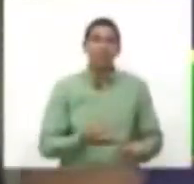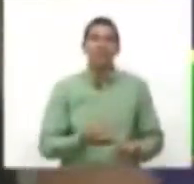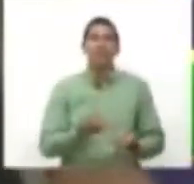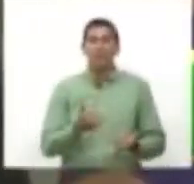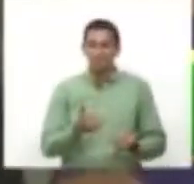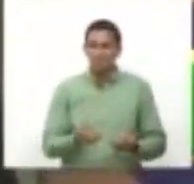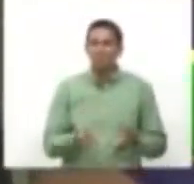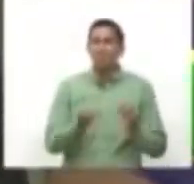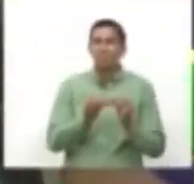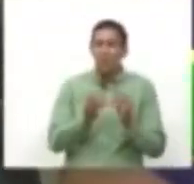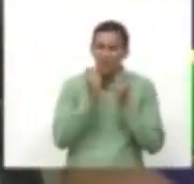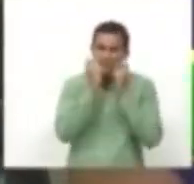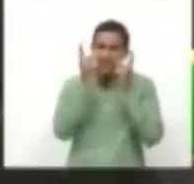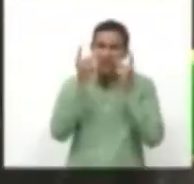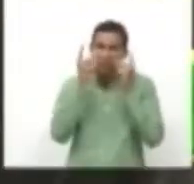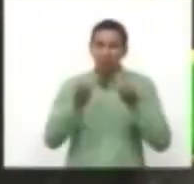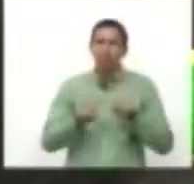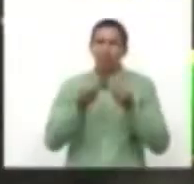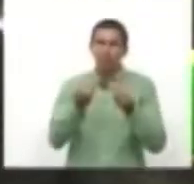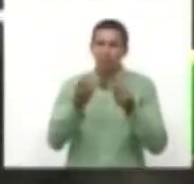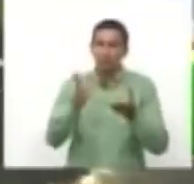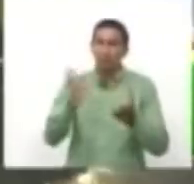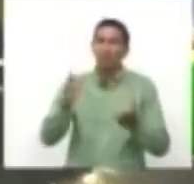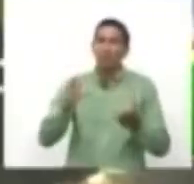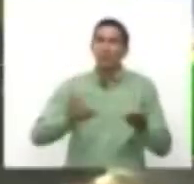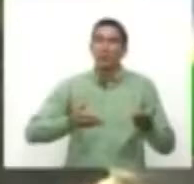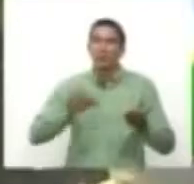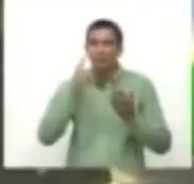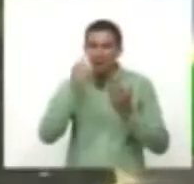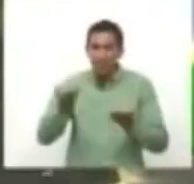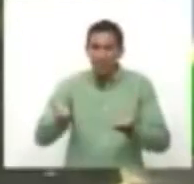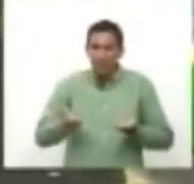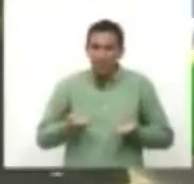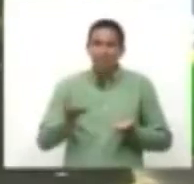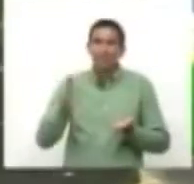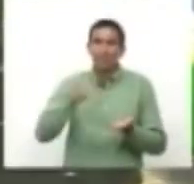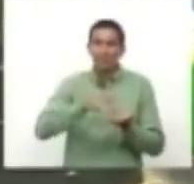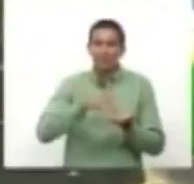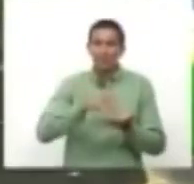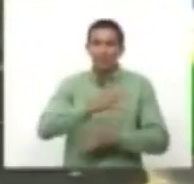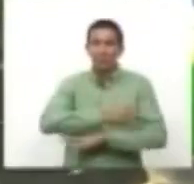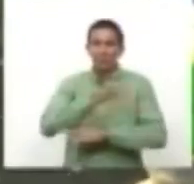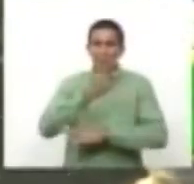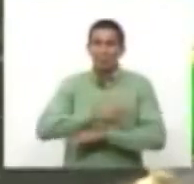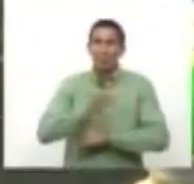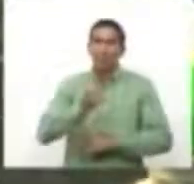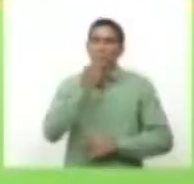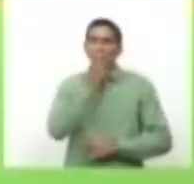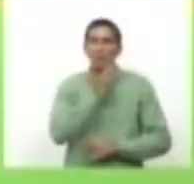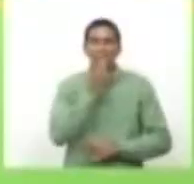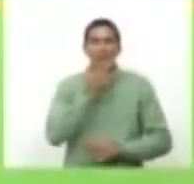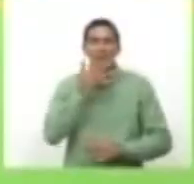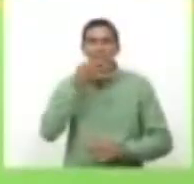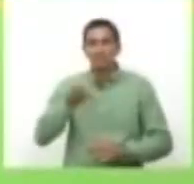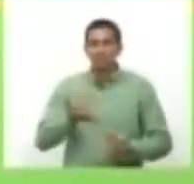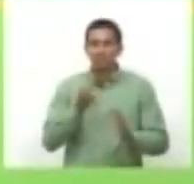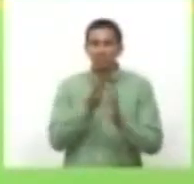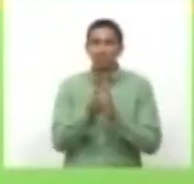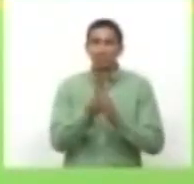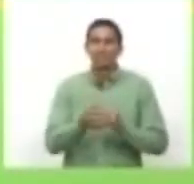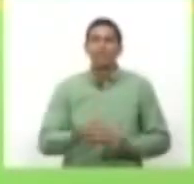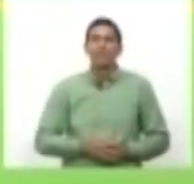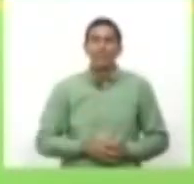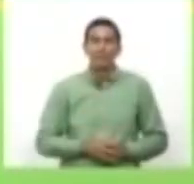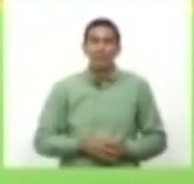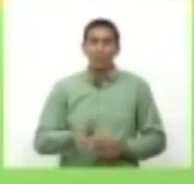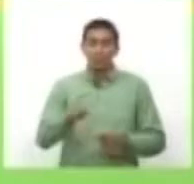clientes fieles del Centro Comercial. Leonel Arenas Mafiola, Noticias, un compromiso con la verdad. Por otra parte, este fin